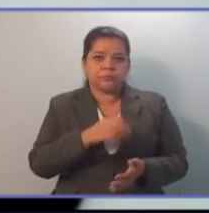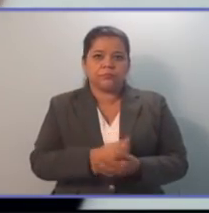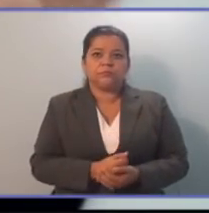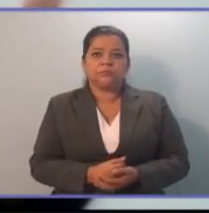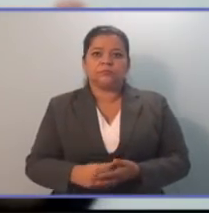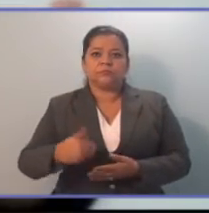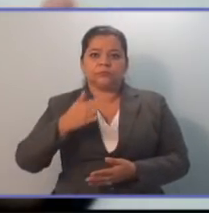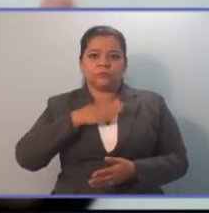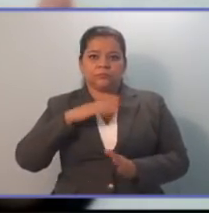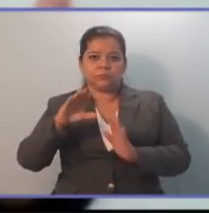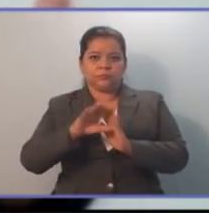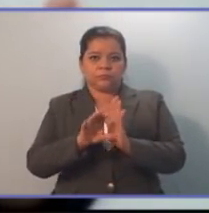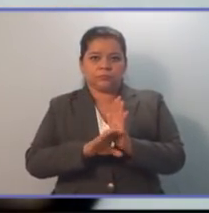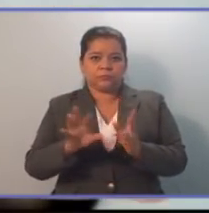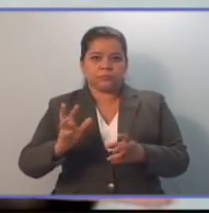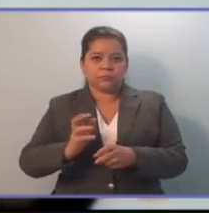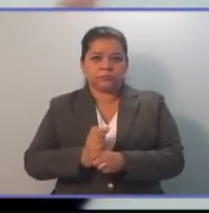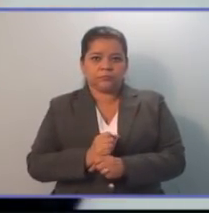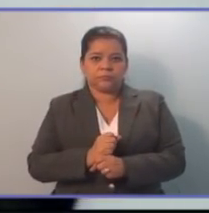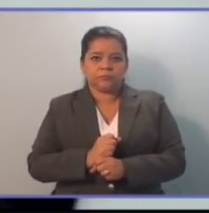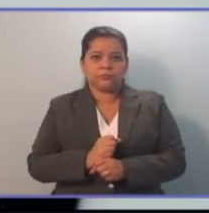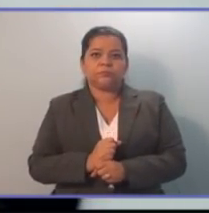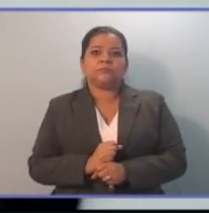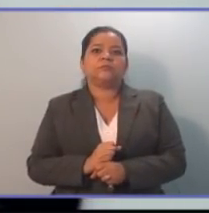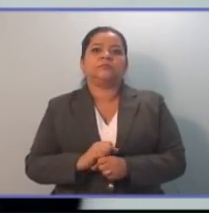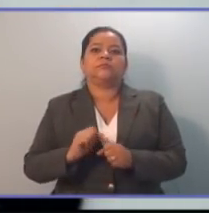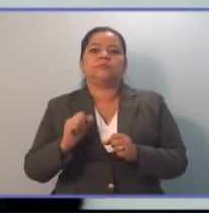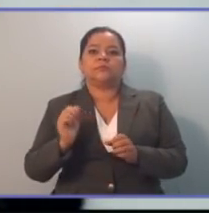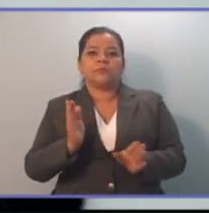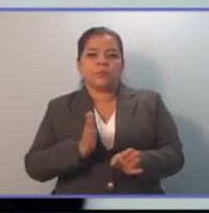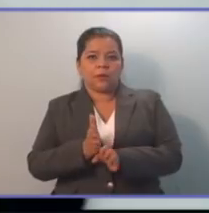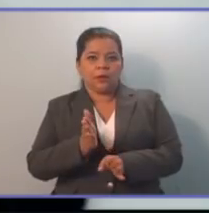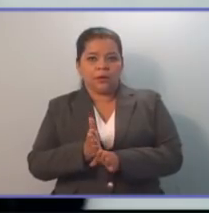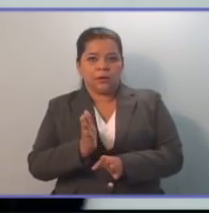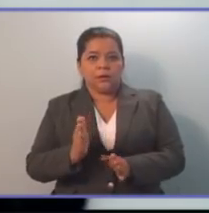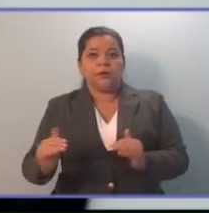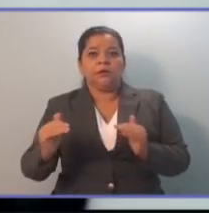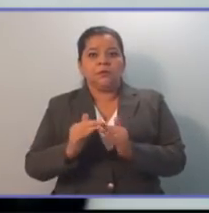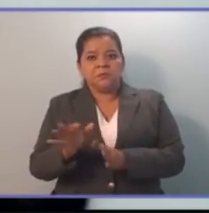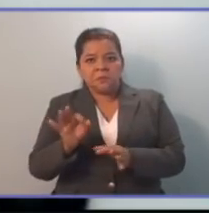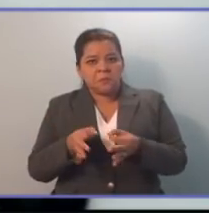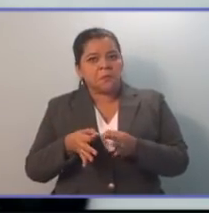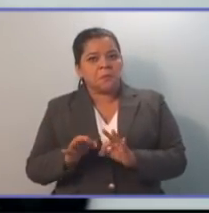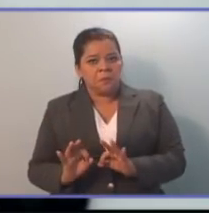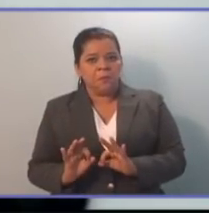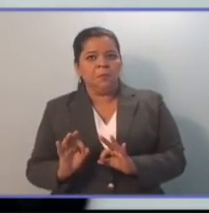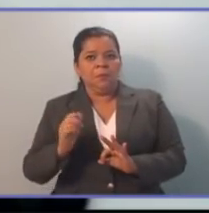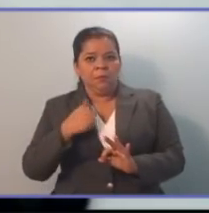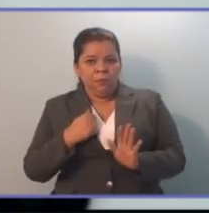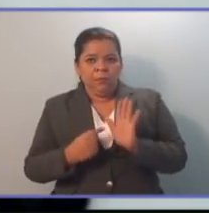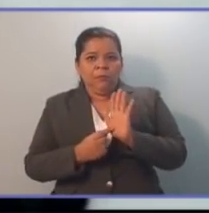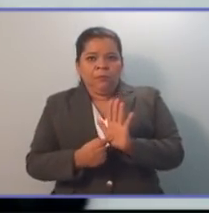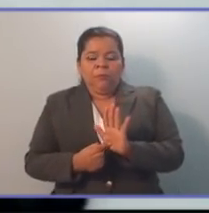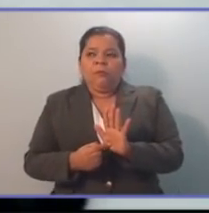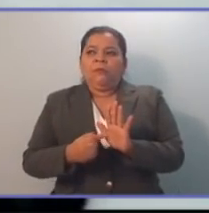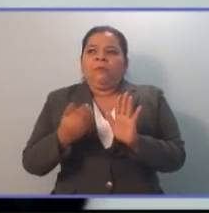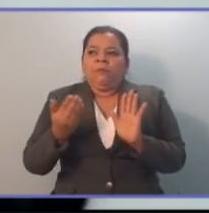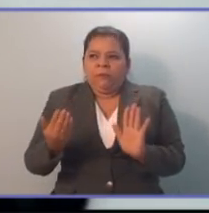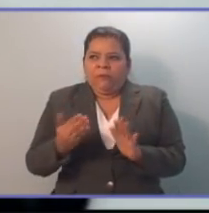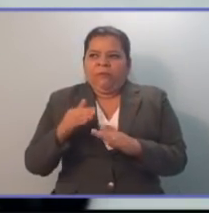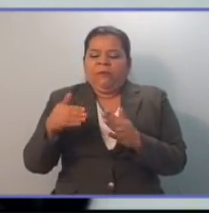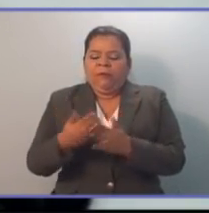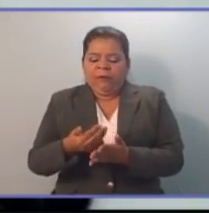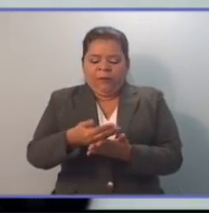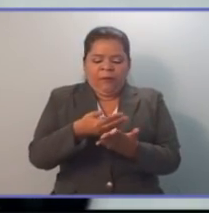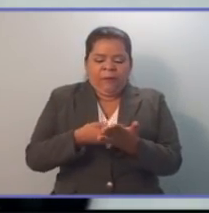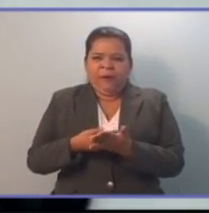mi currículo personal y profesional en alguna manera que se destacan y que son las que